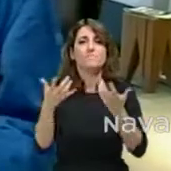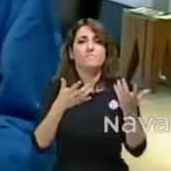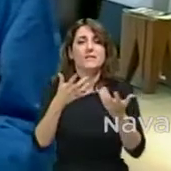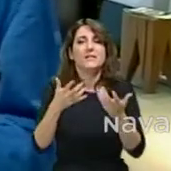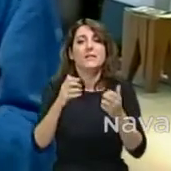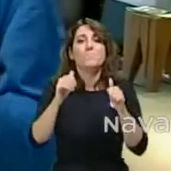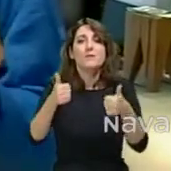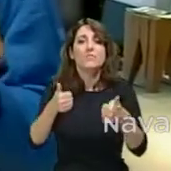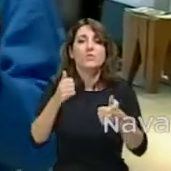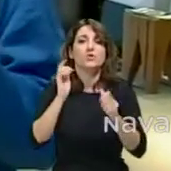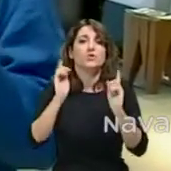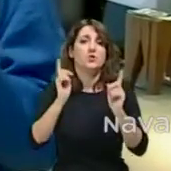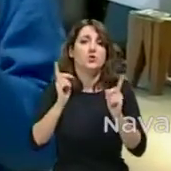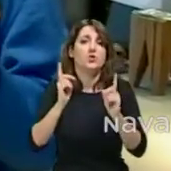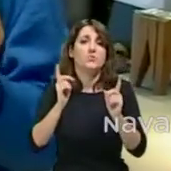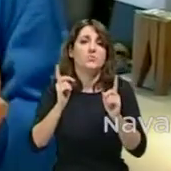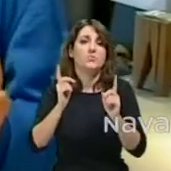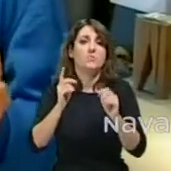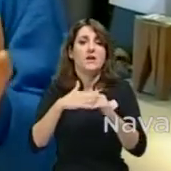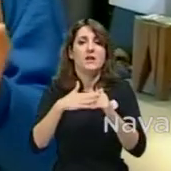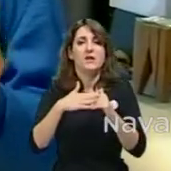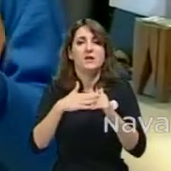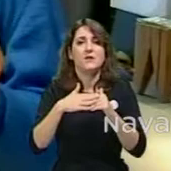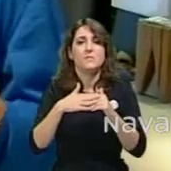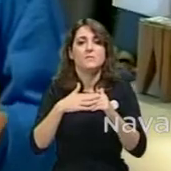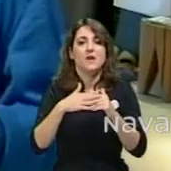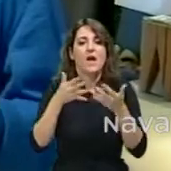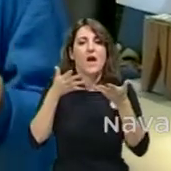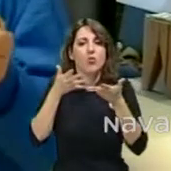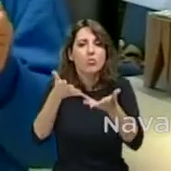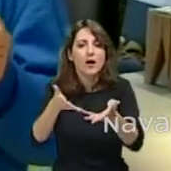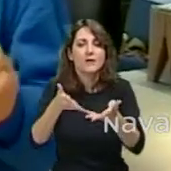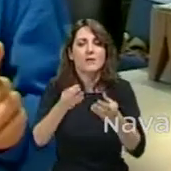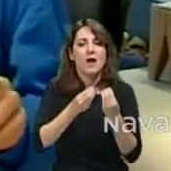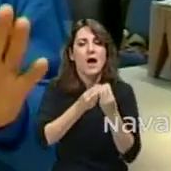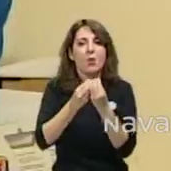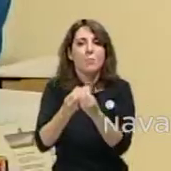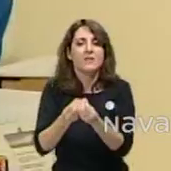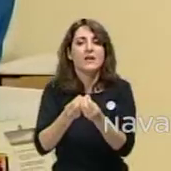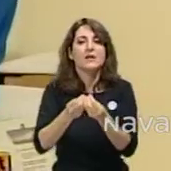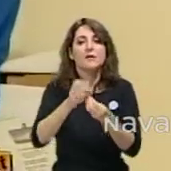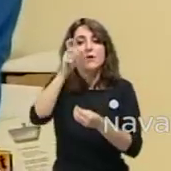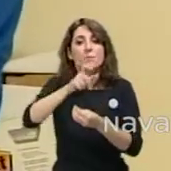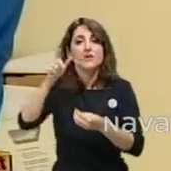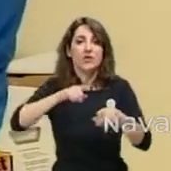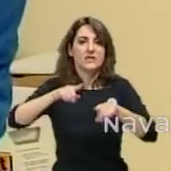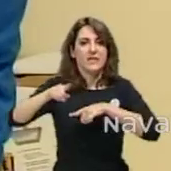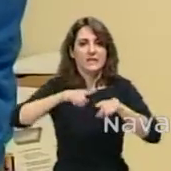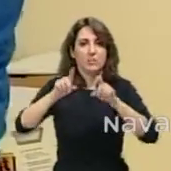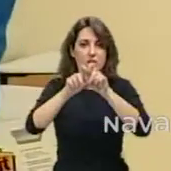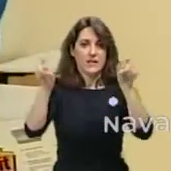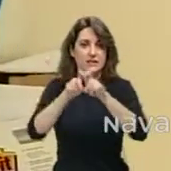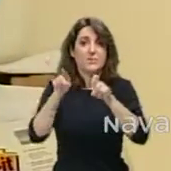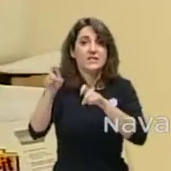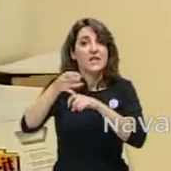era solamente para ayudar y acompañar a los directivos de las empresas, que así surgió en